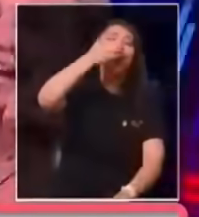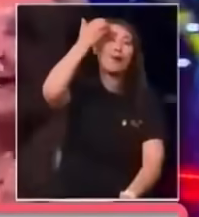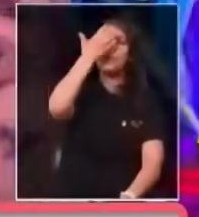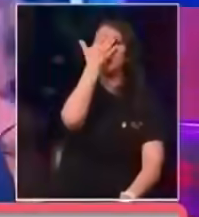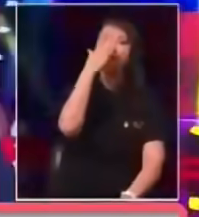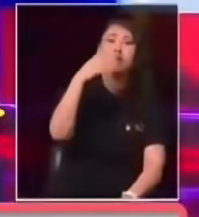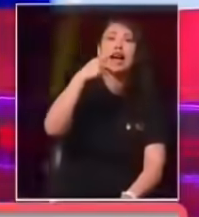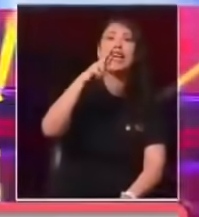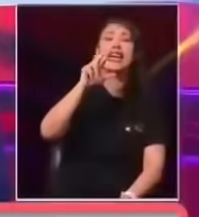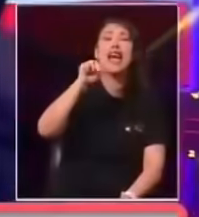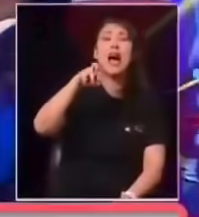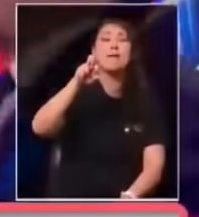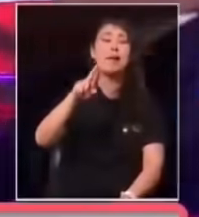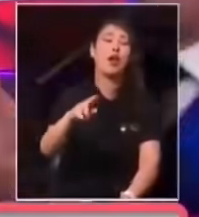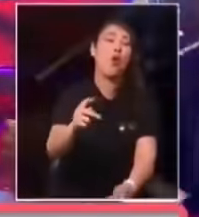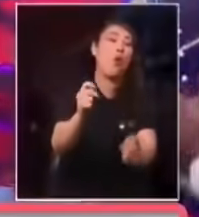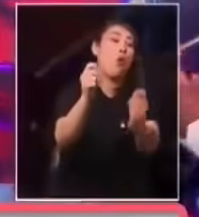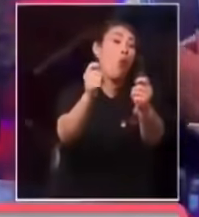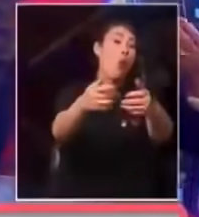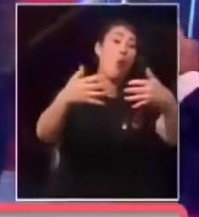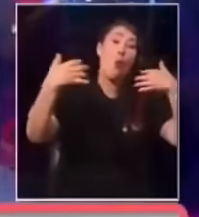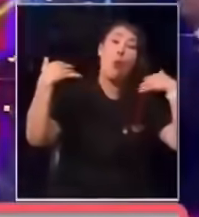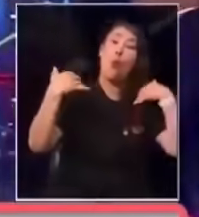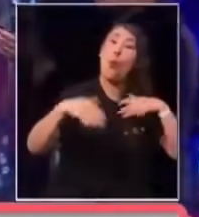¡Talento único de Stefan Kramer!